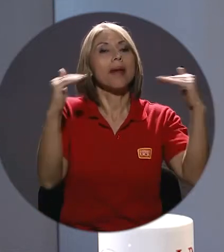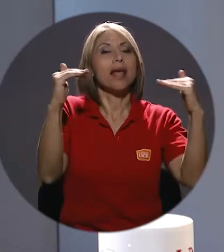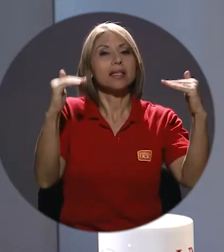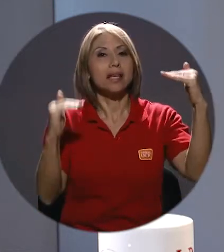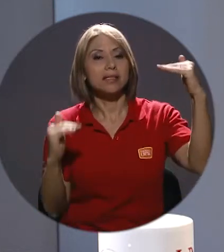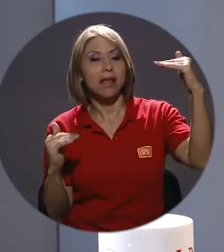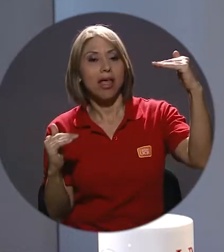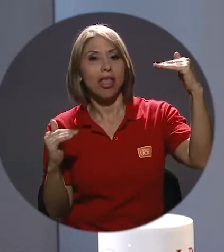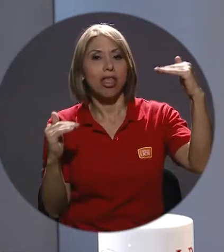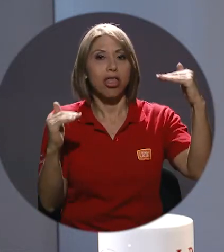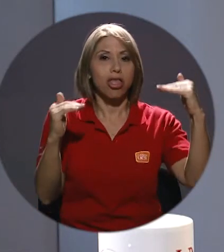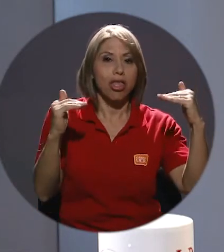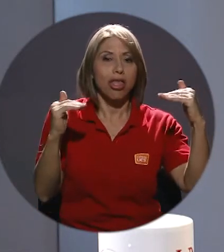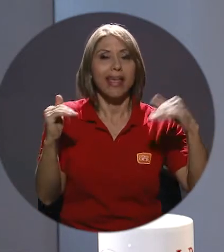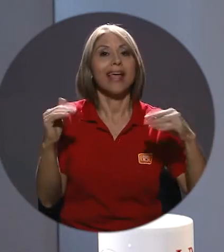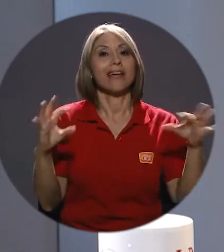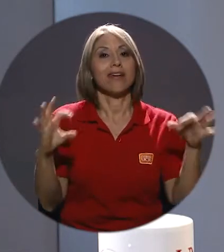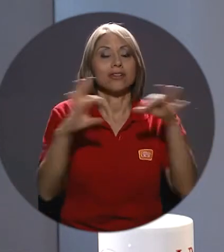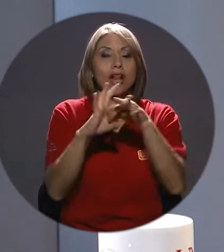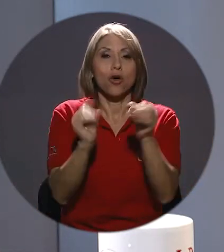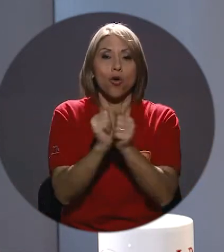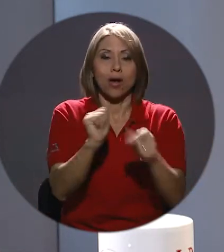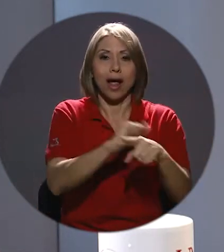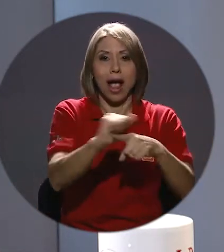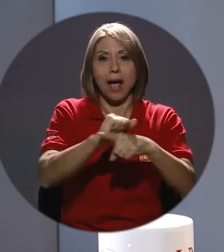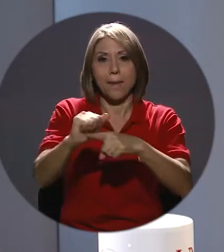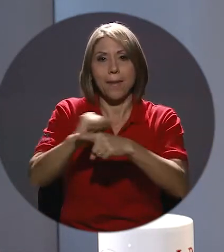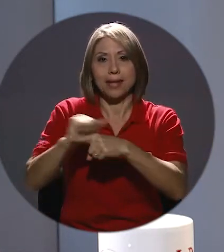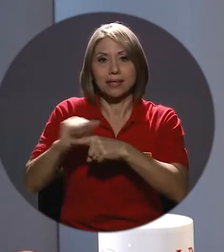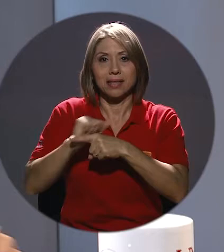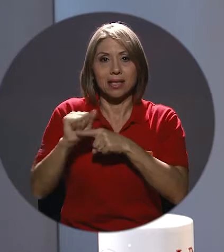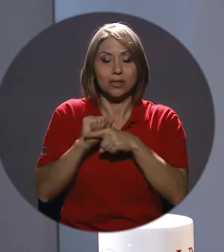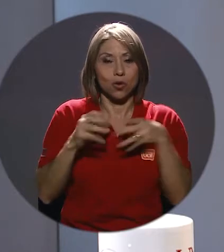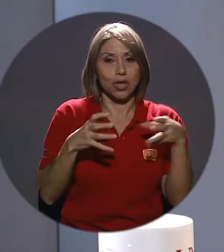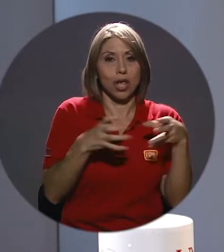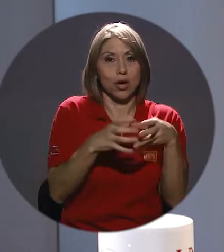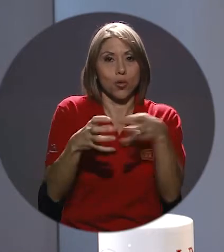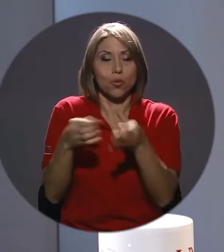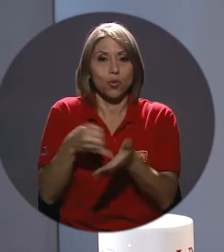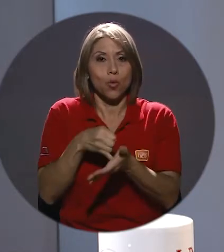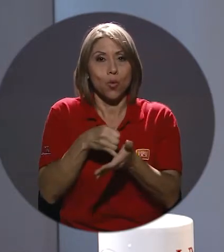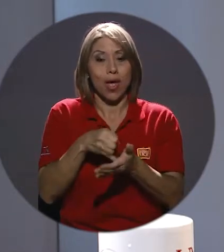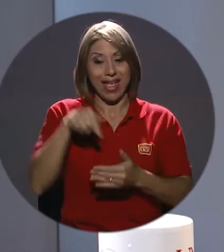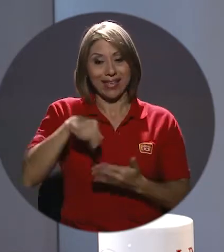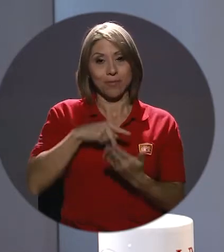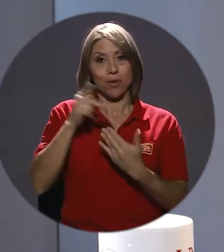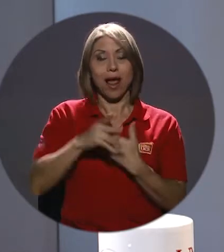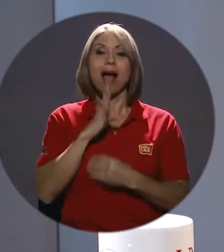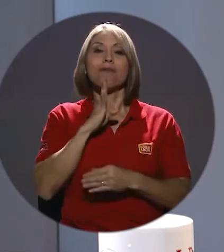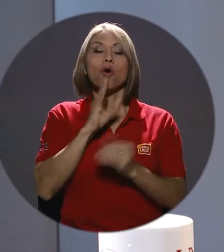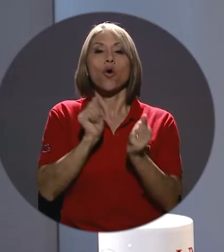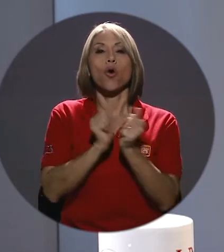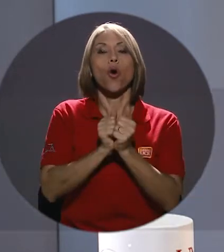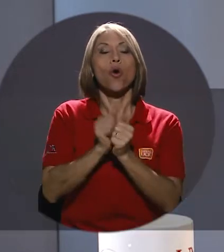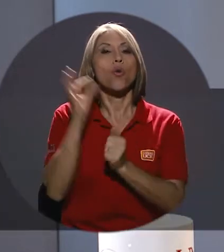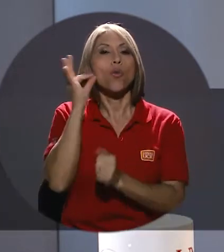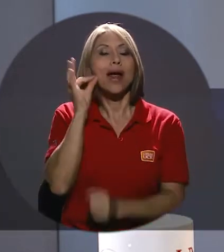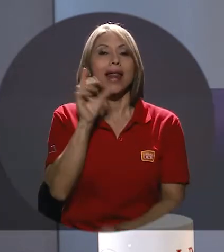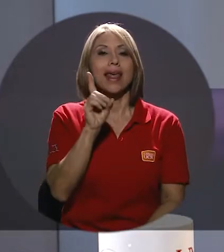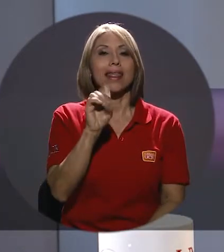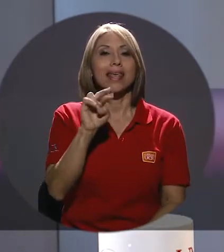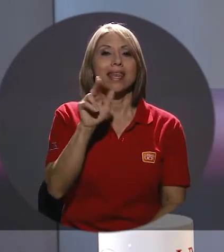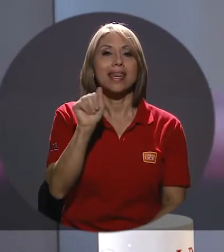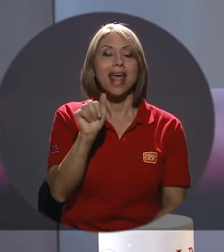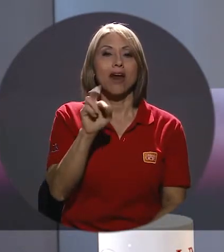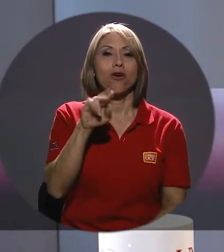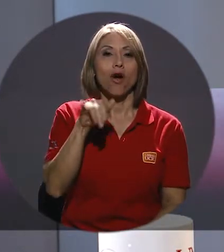tiene que ver con el tema de capacitación, sobre todo de sectores altamente vulnerables. Una Mirada conversó con Dinia Rojas, quien es la jefa